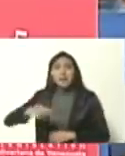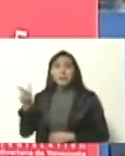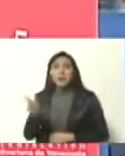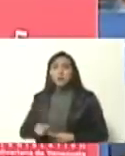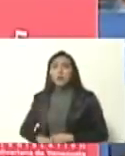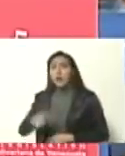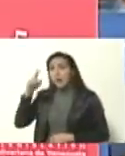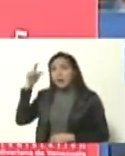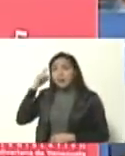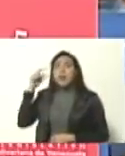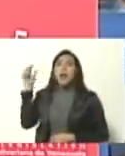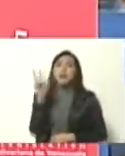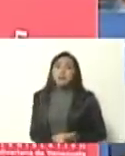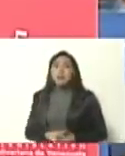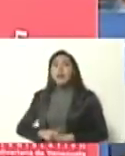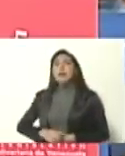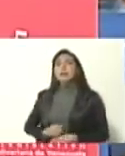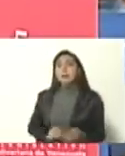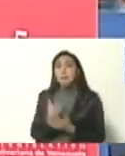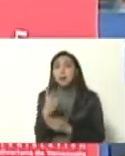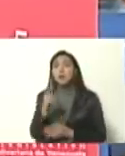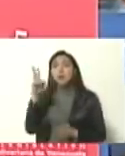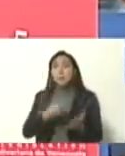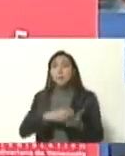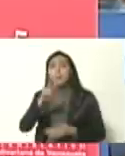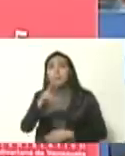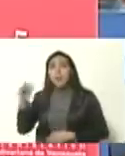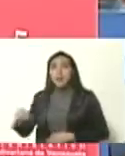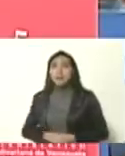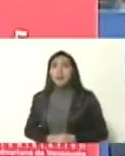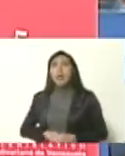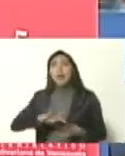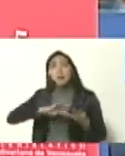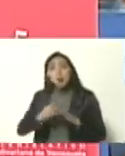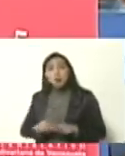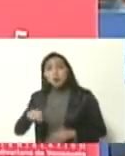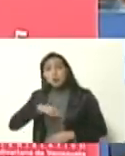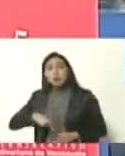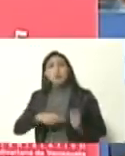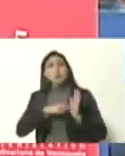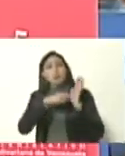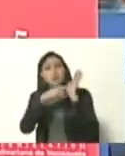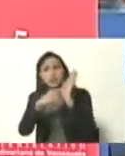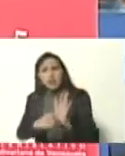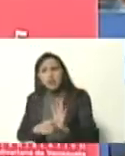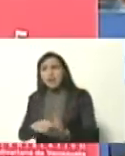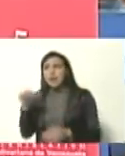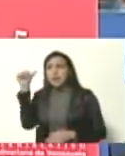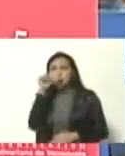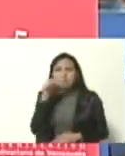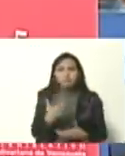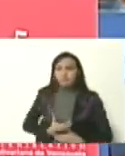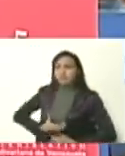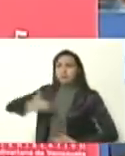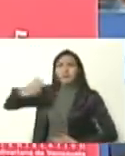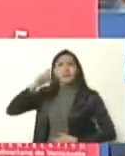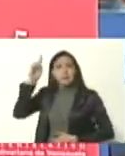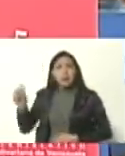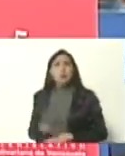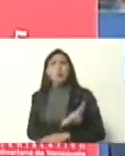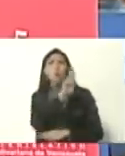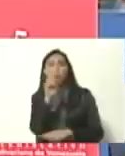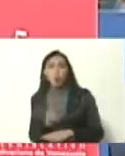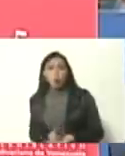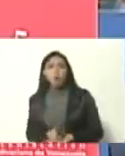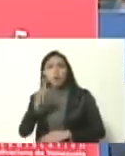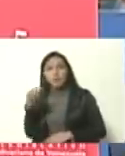de mayo de 2020. Dimos las direcciones de los campamentos, señalamos que estaban traficando con armas largas y la presencia de una empresa